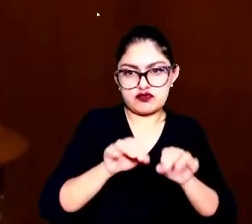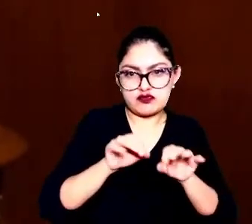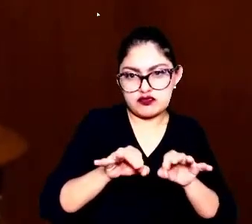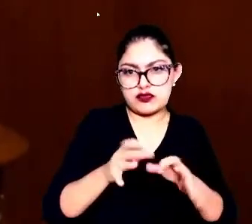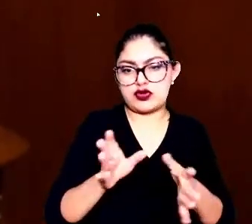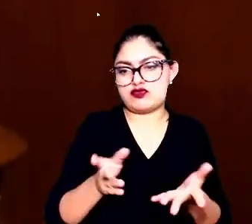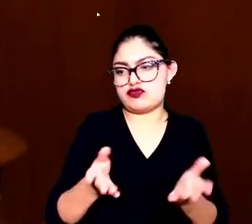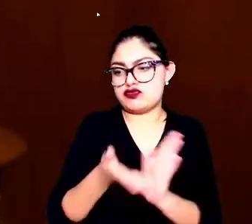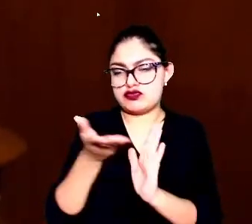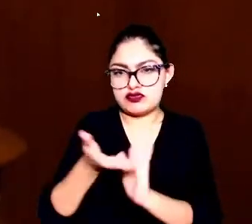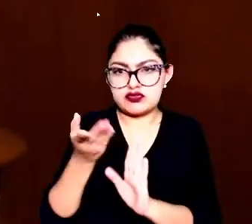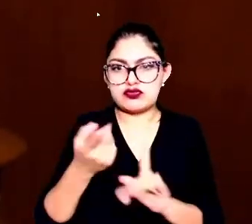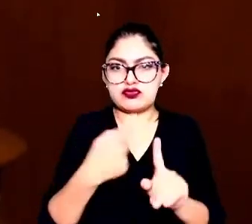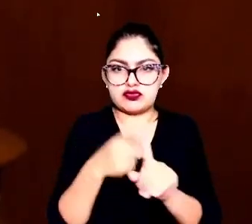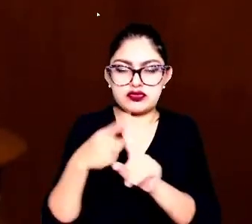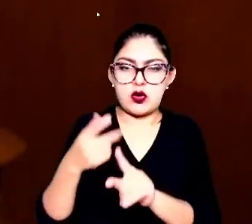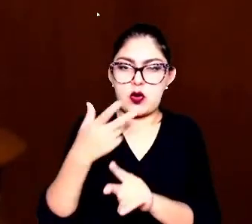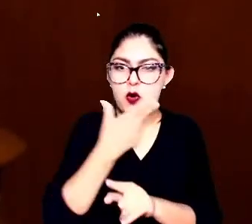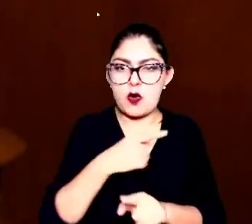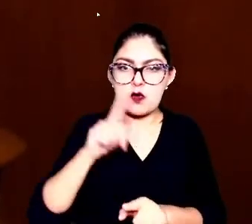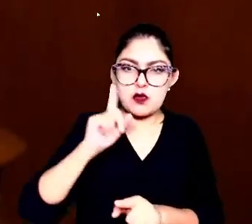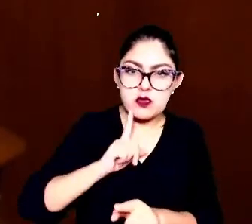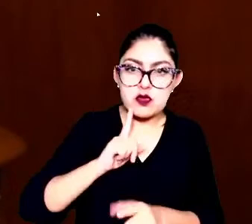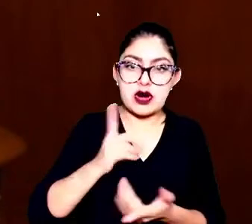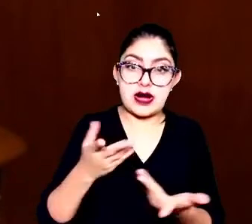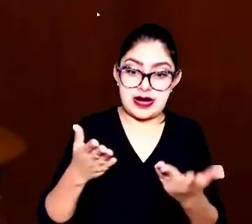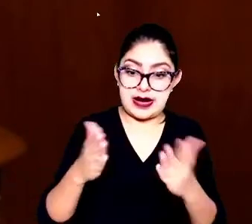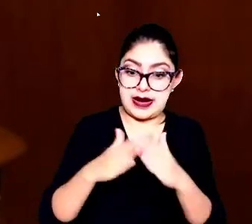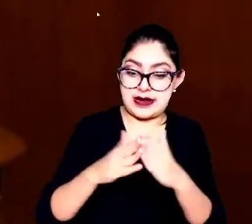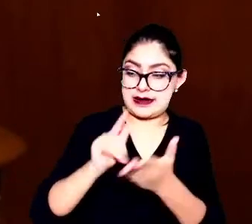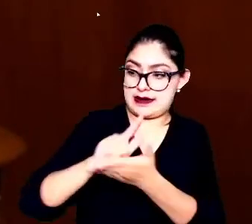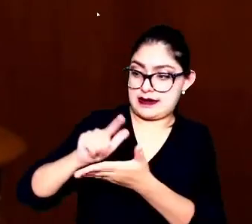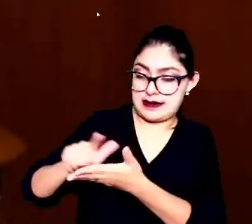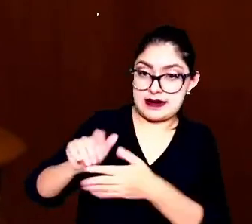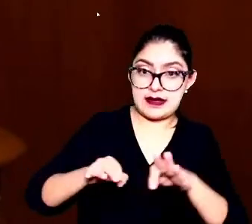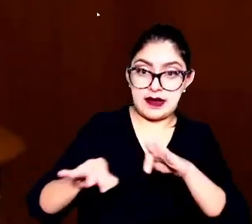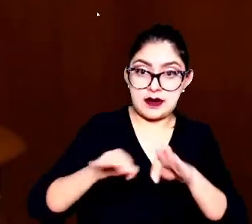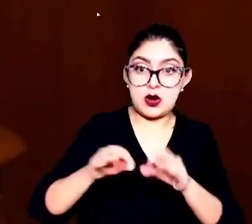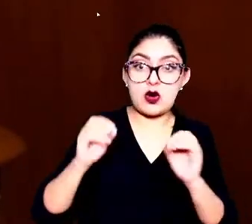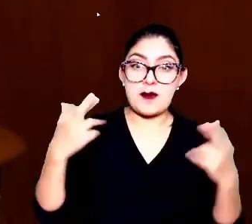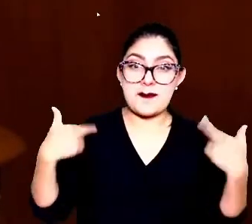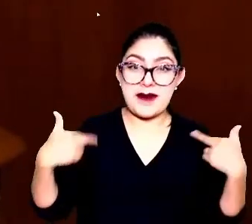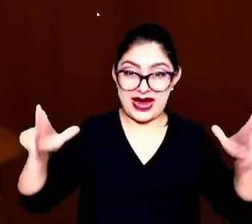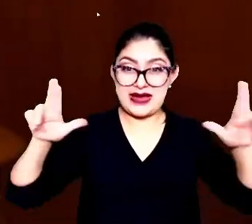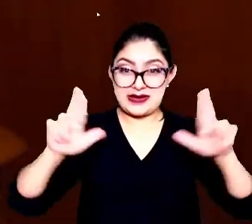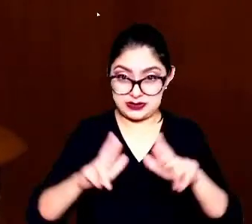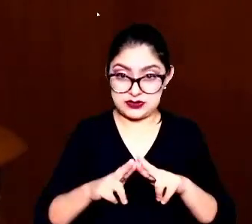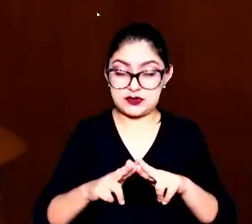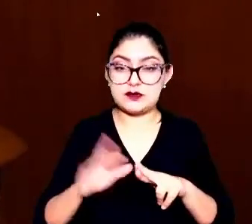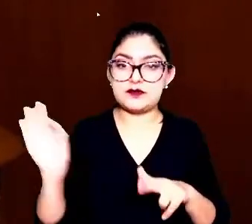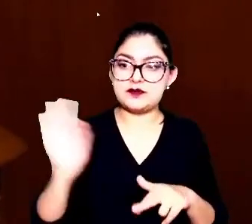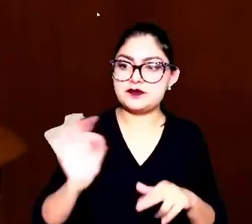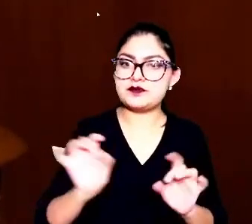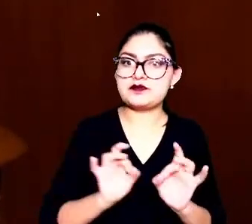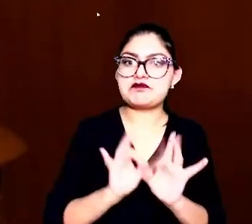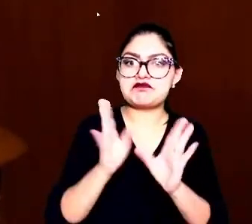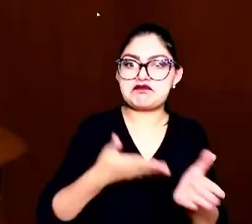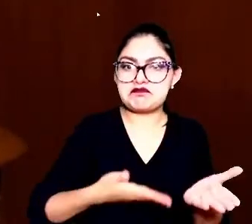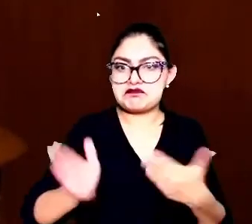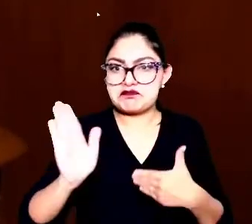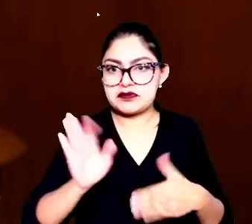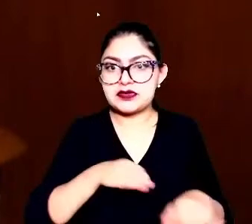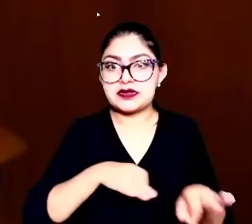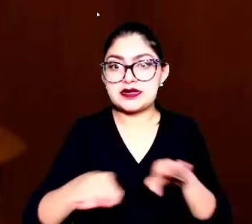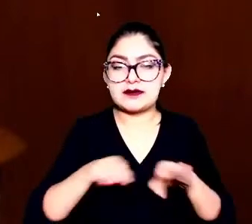o una trabajadora doméstica un maestro que por algún motivo haya perdido su empleo y gane menos